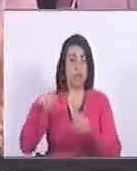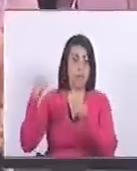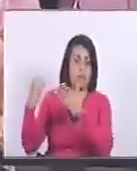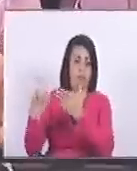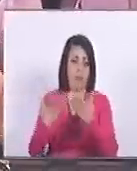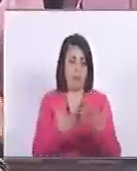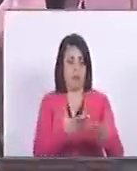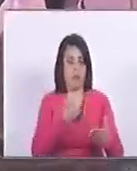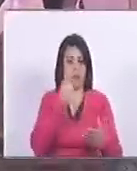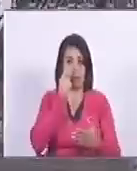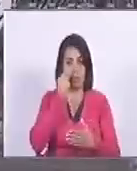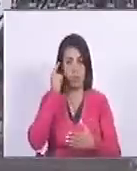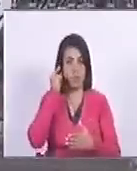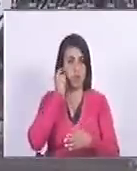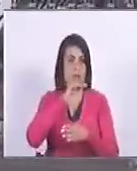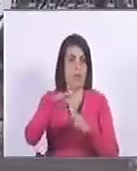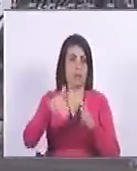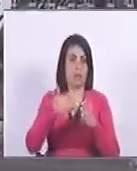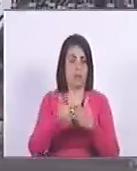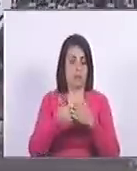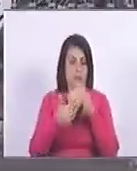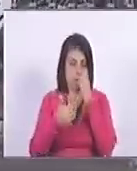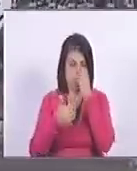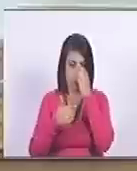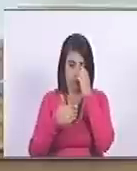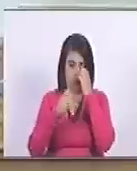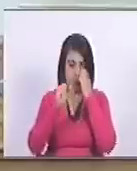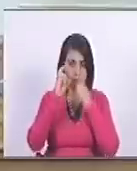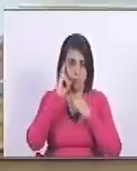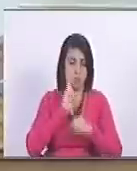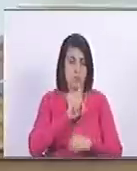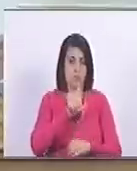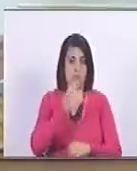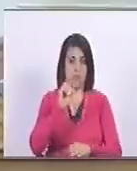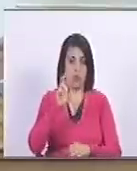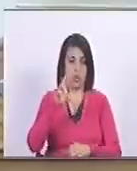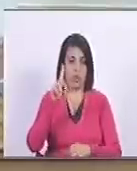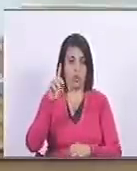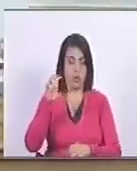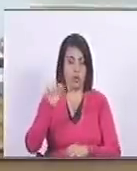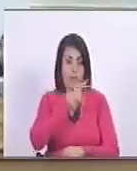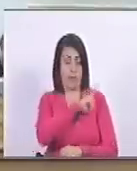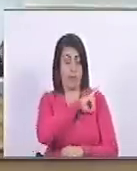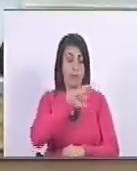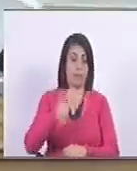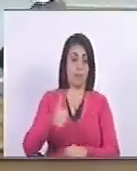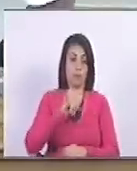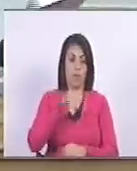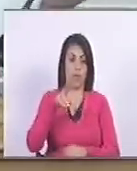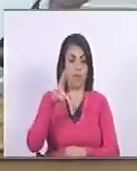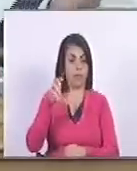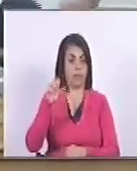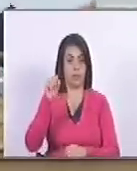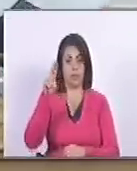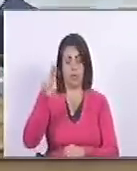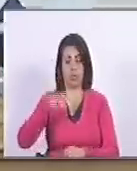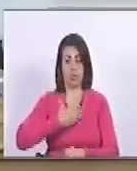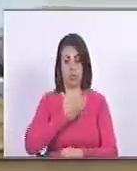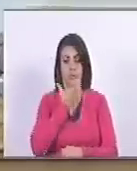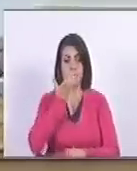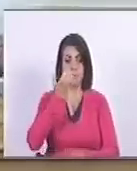Bienvenidas y bienvenidos. Por la Coral Nacional Simón Bolívar, Lourdes Sánchez, su directora, y Jesús Herrera,